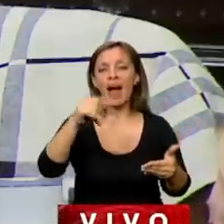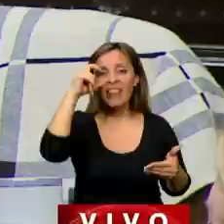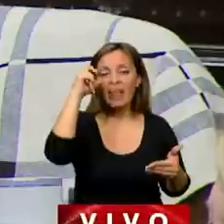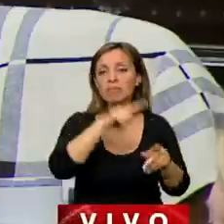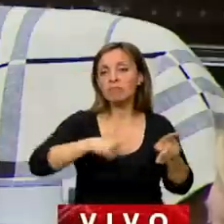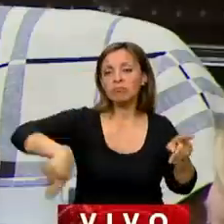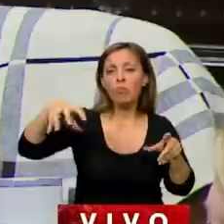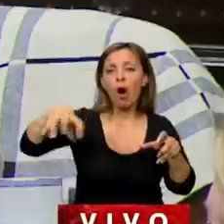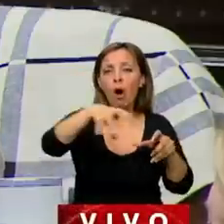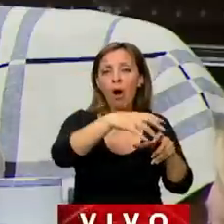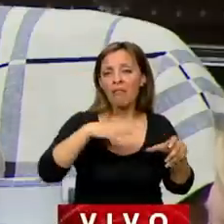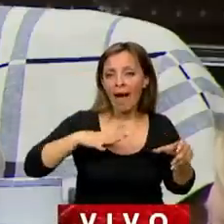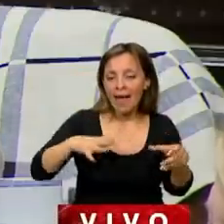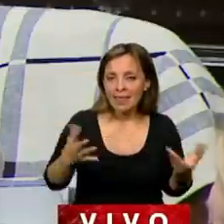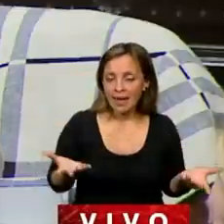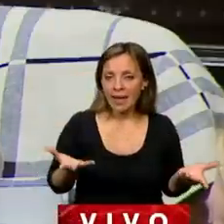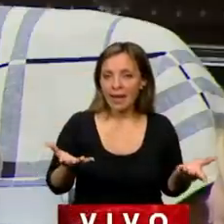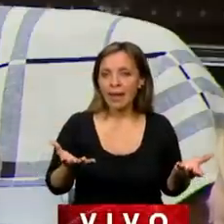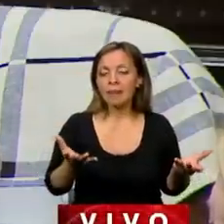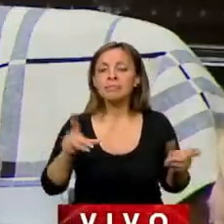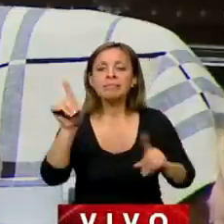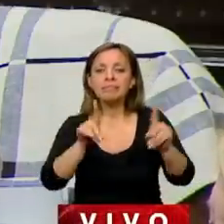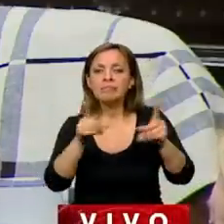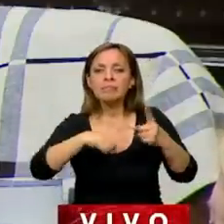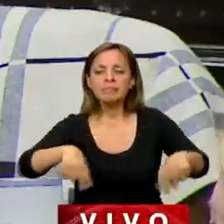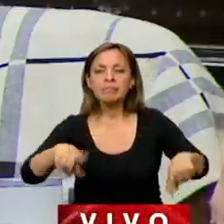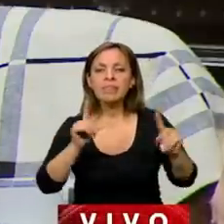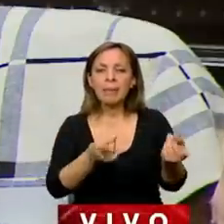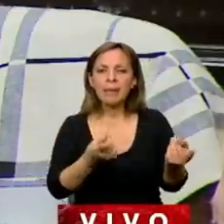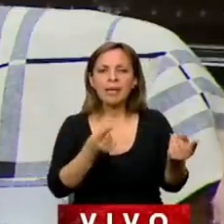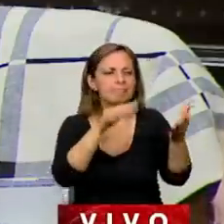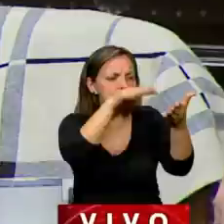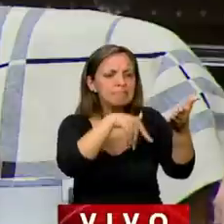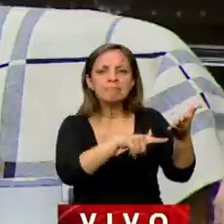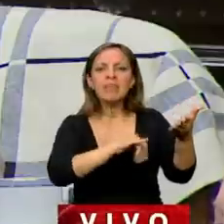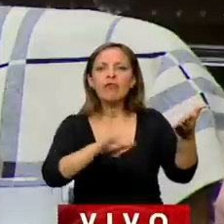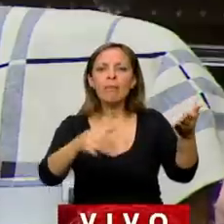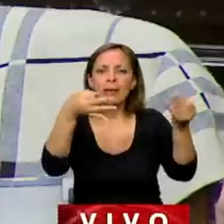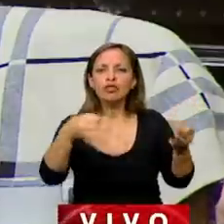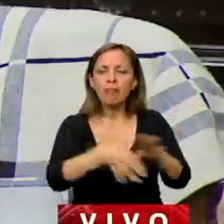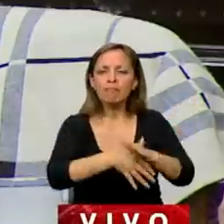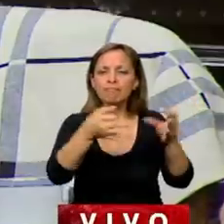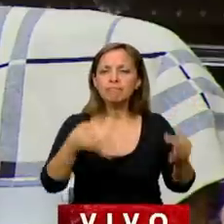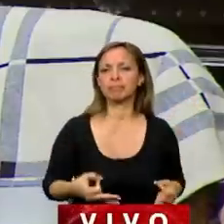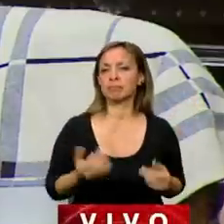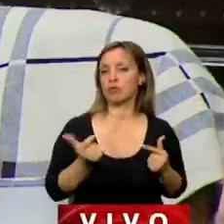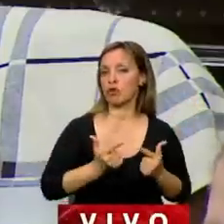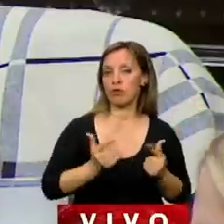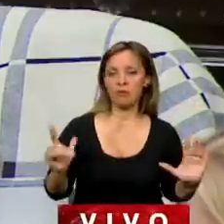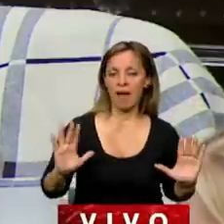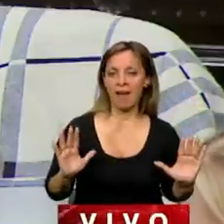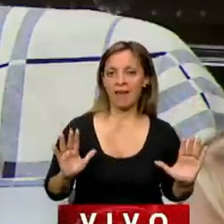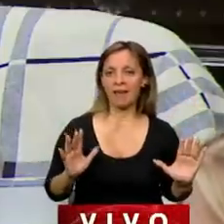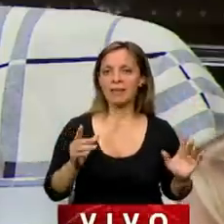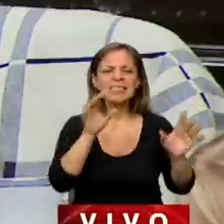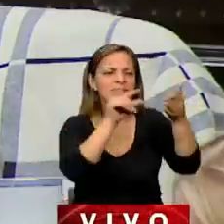los sectores de la guarda, la falta de posibilidad de contar con información íntegra, precisa y oportuna en materia